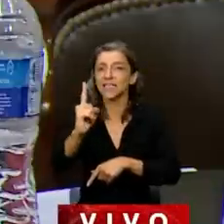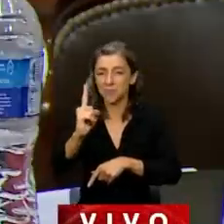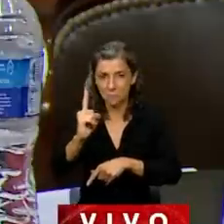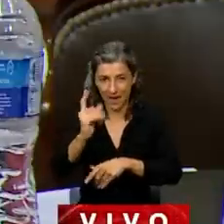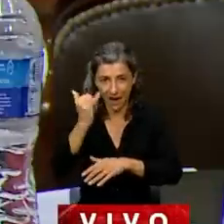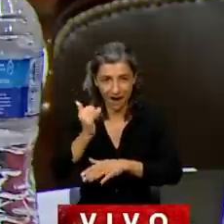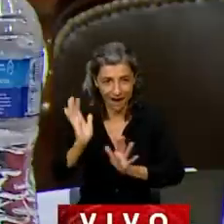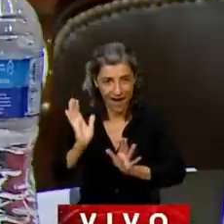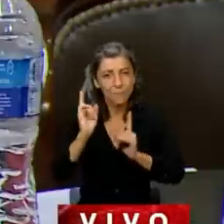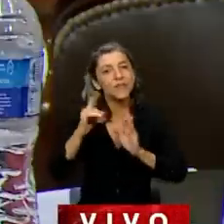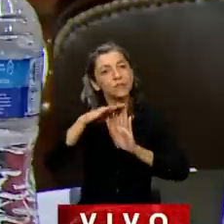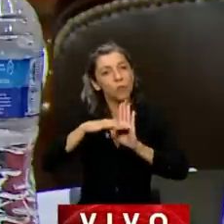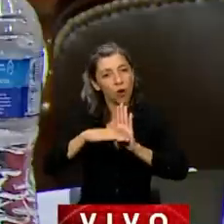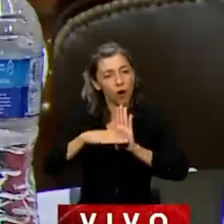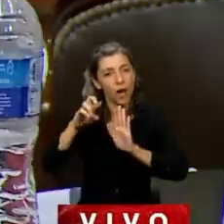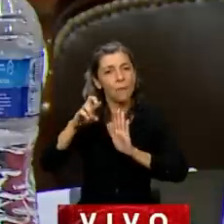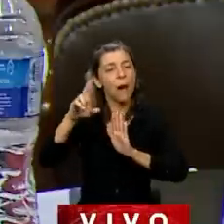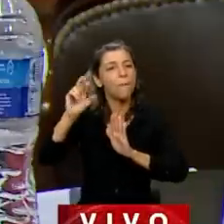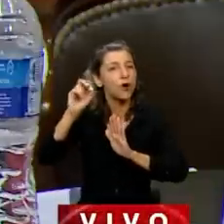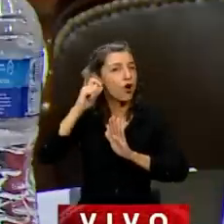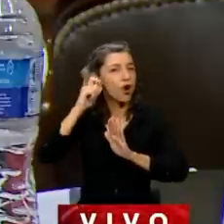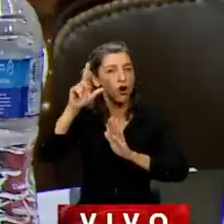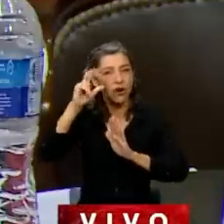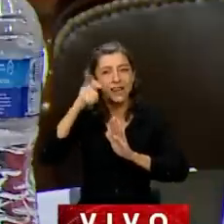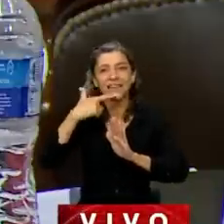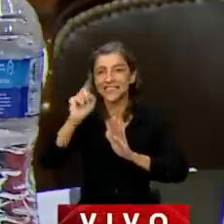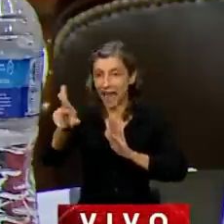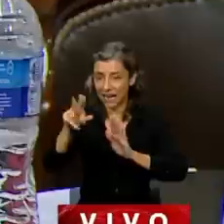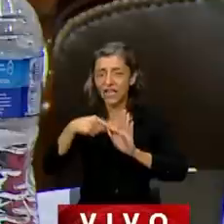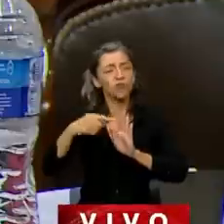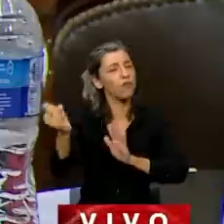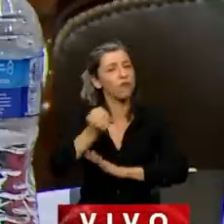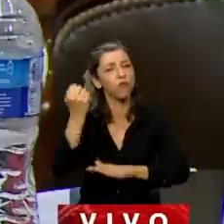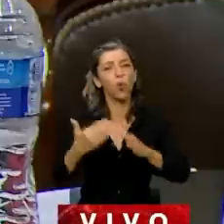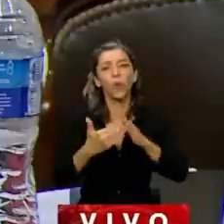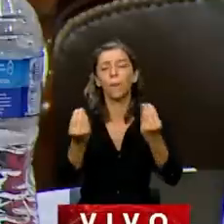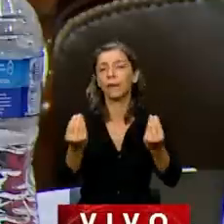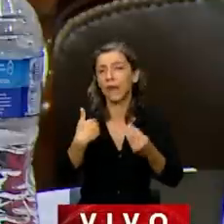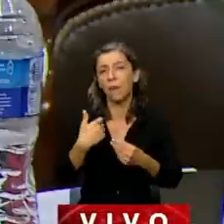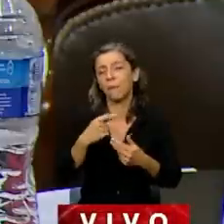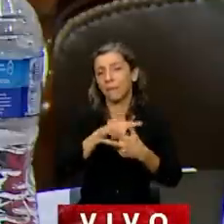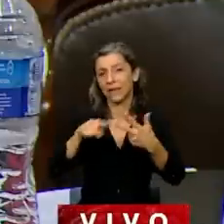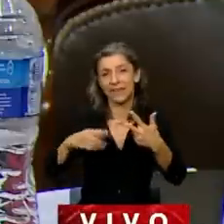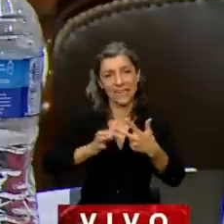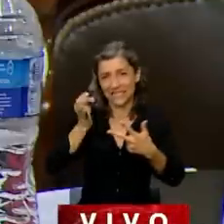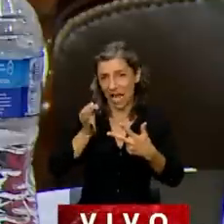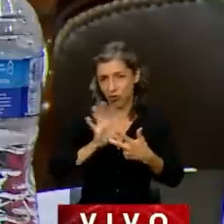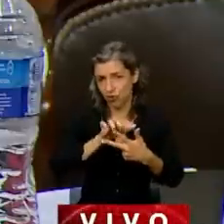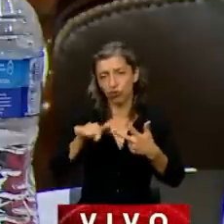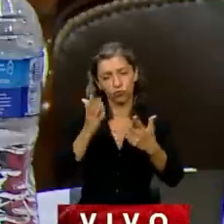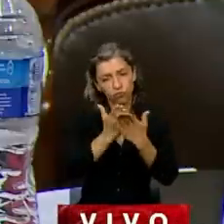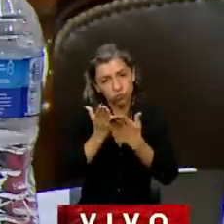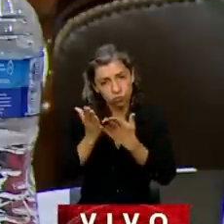Progresar. Y esto es muy importante en los tres niveles de educativo, o sea, en los tres años de formación.